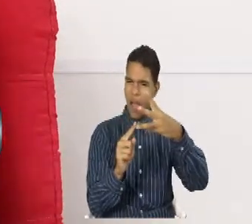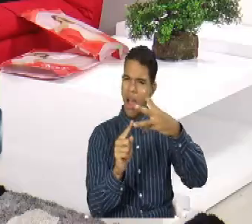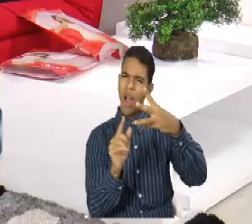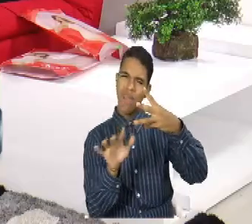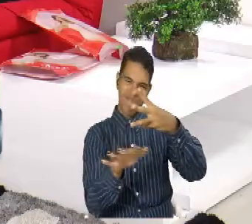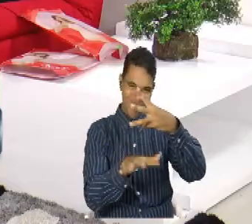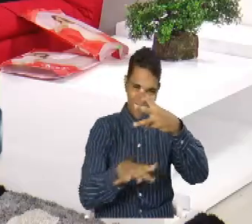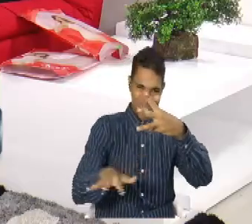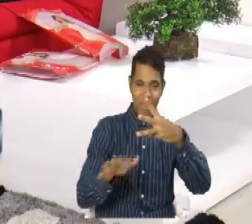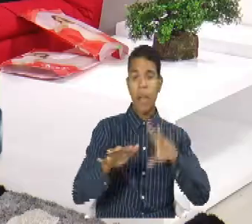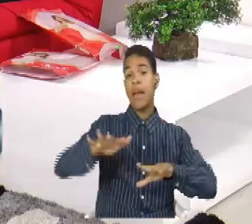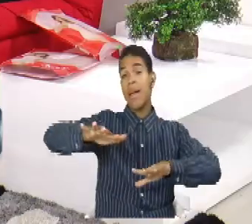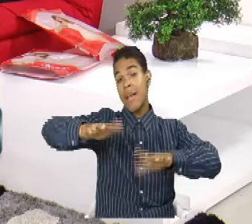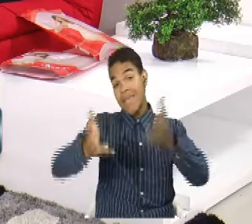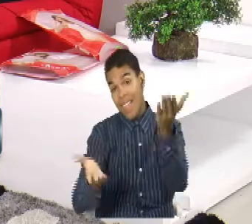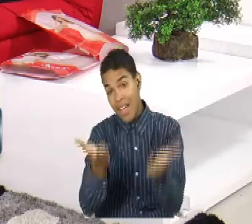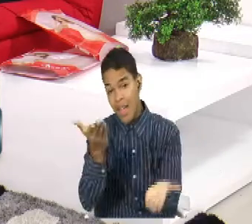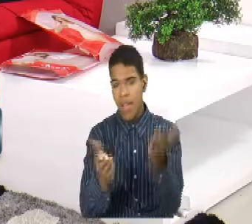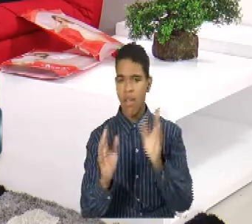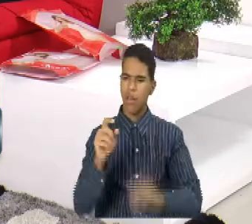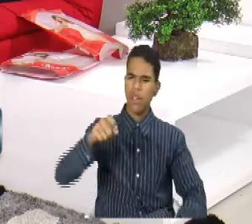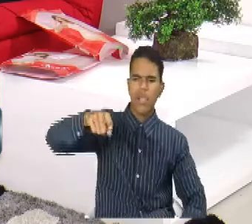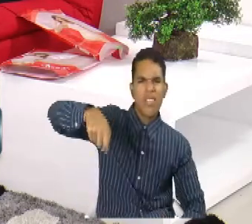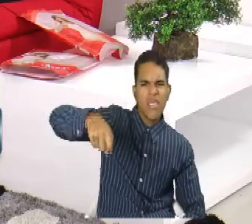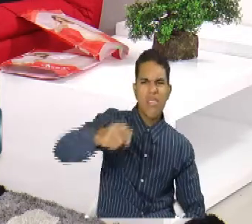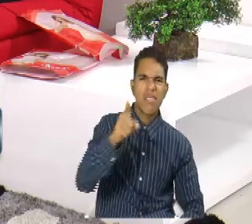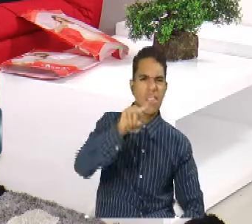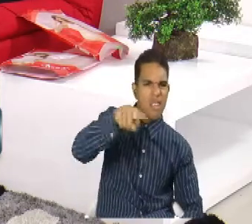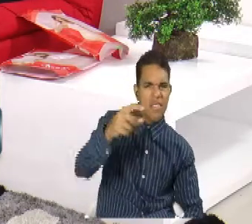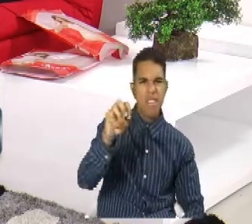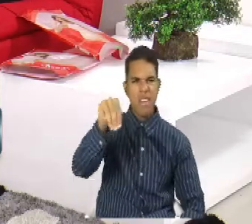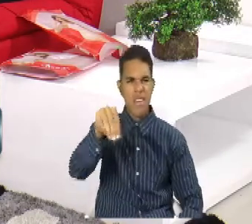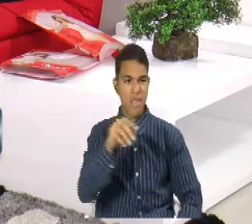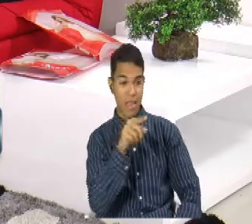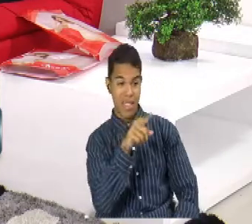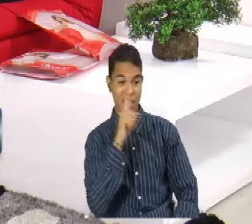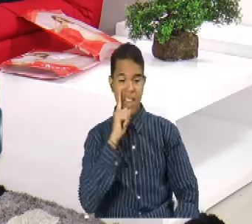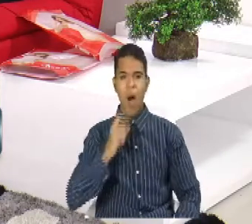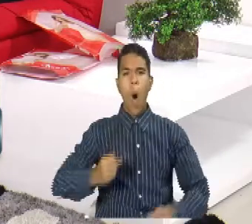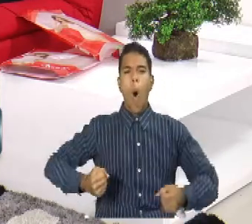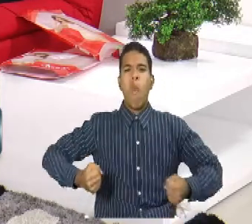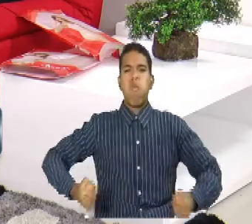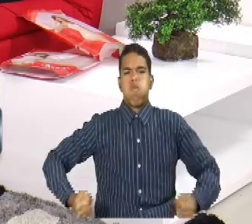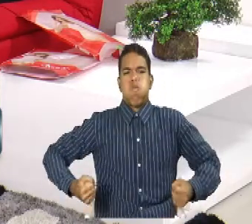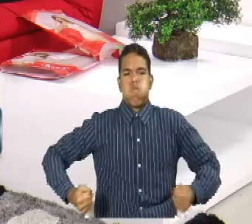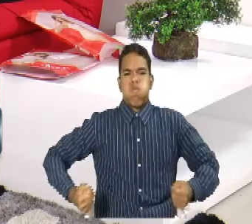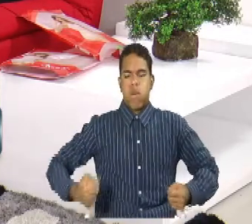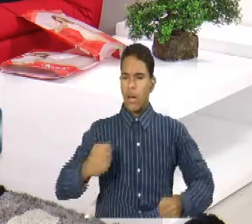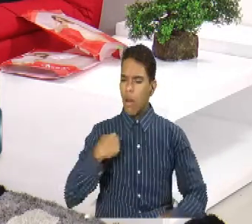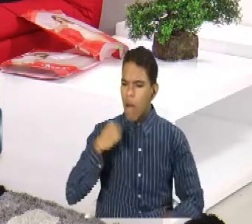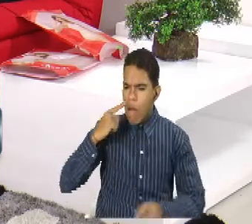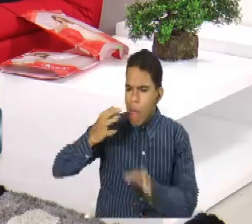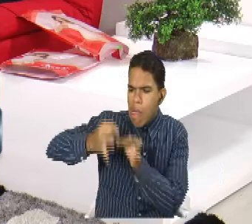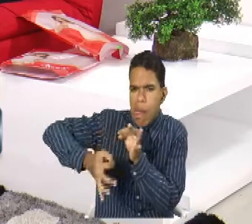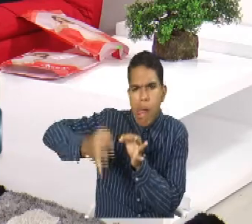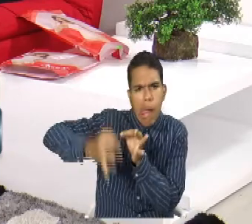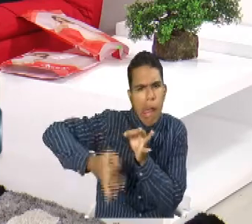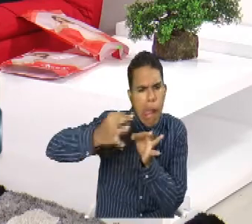que la persona necesite. Y tenemos esta, que las gorditas dicen, no encontramos una faja, yo manejo tallas